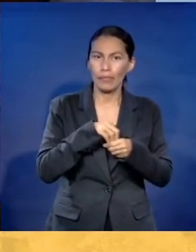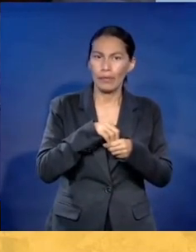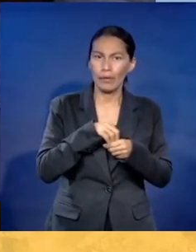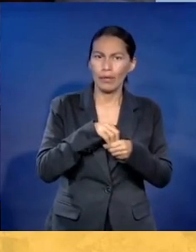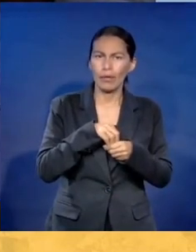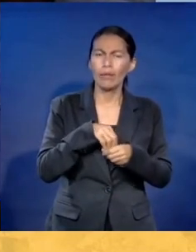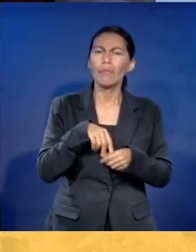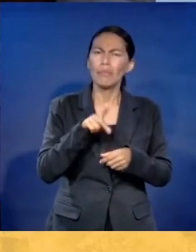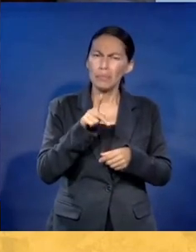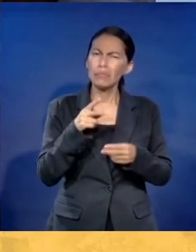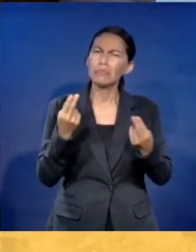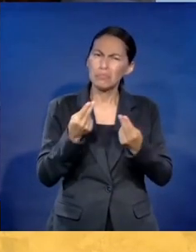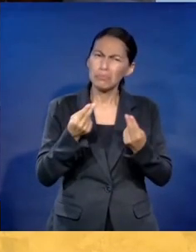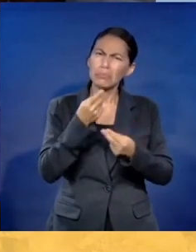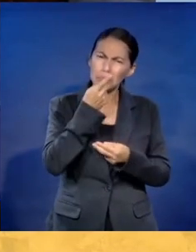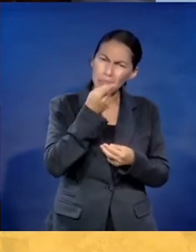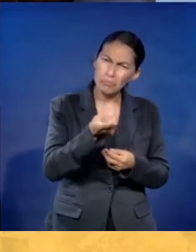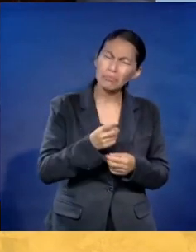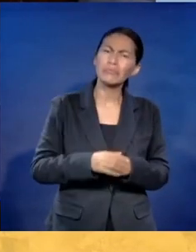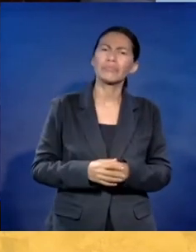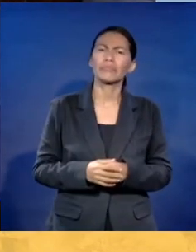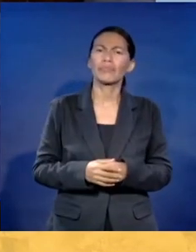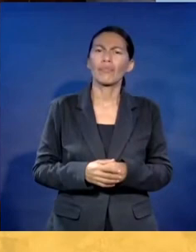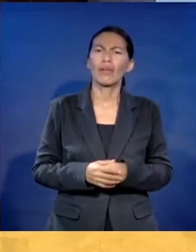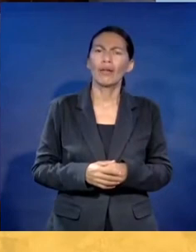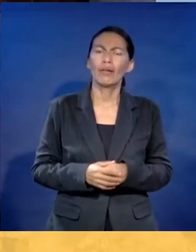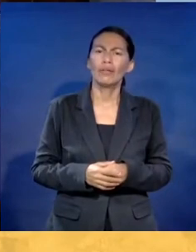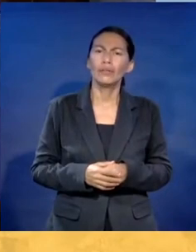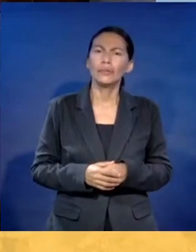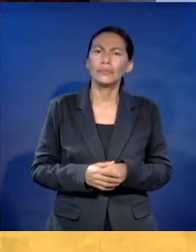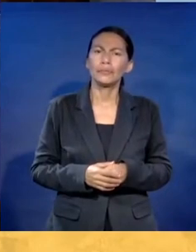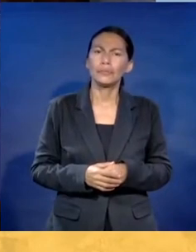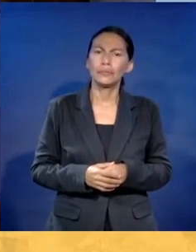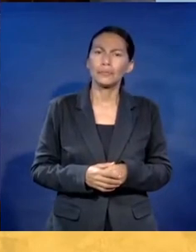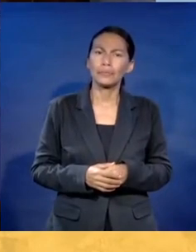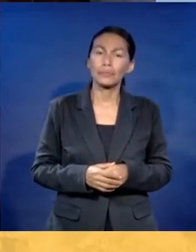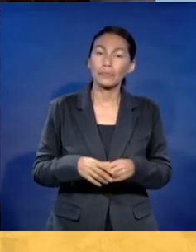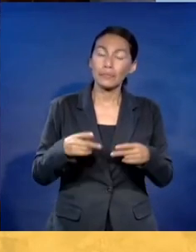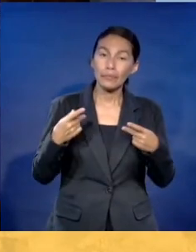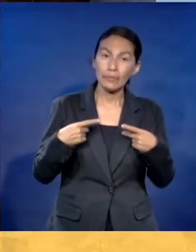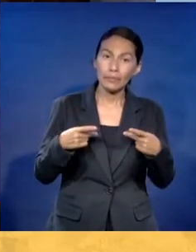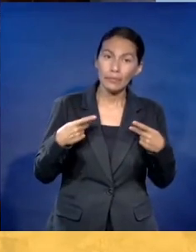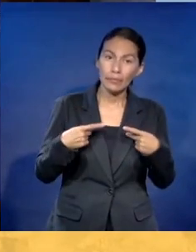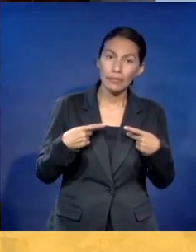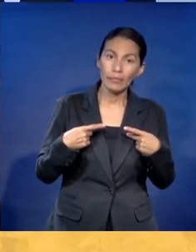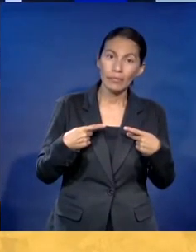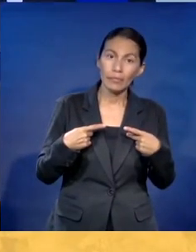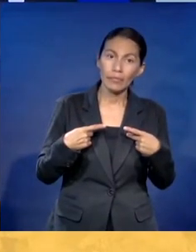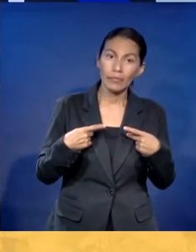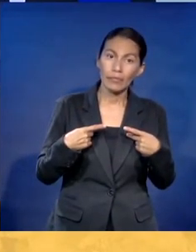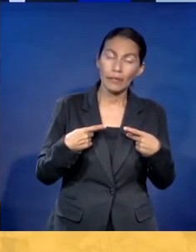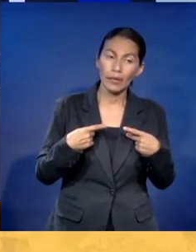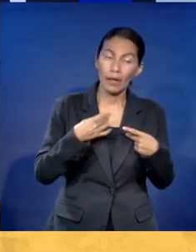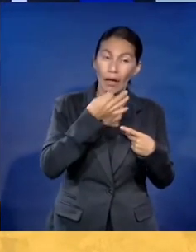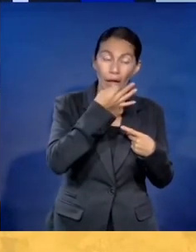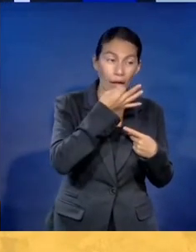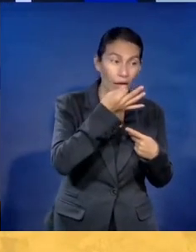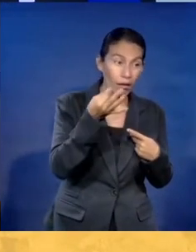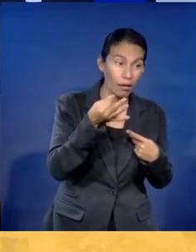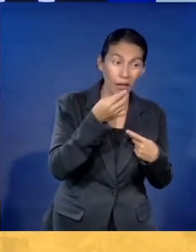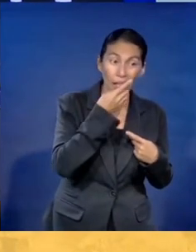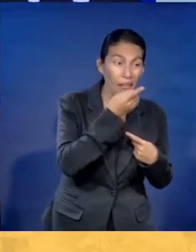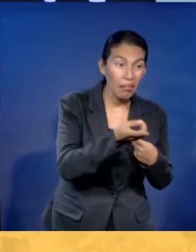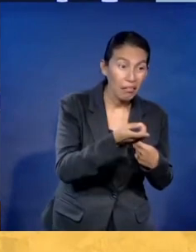hablarlo porque como no se habla y no se dice las personas tienden a sufrir en silencio